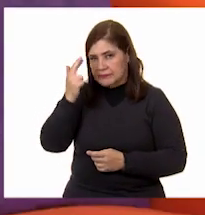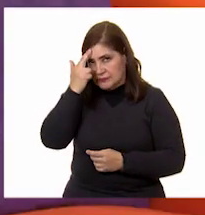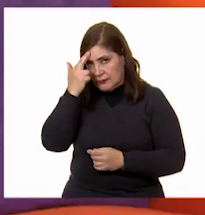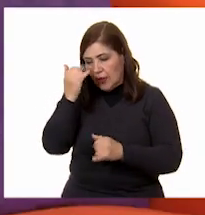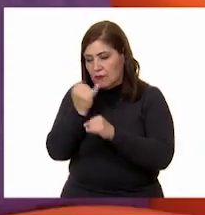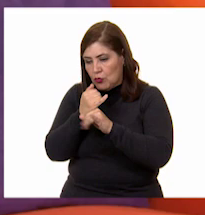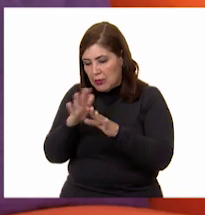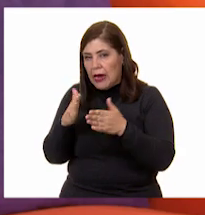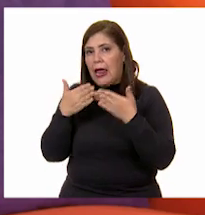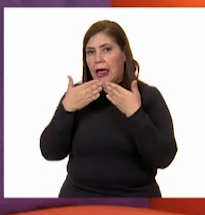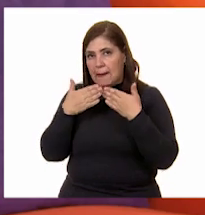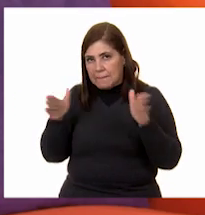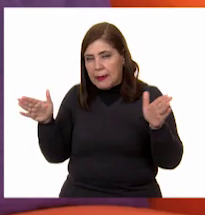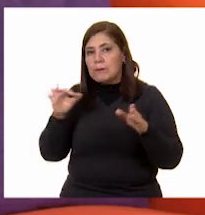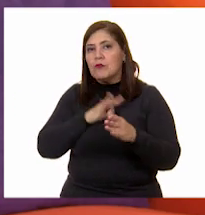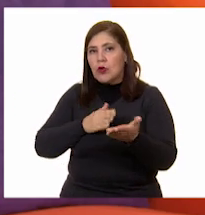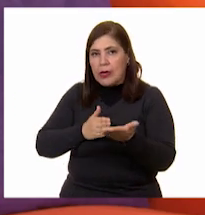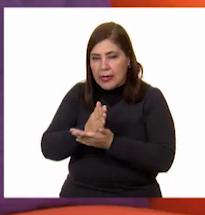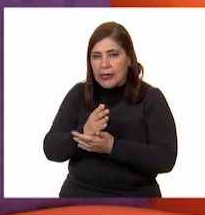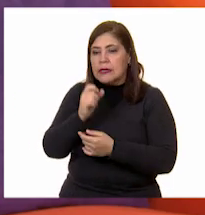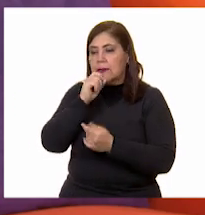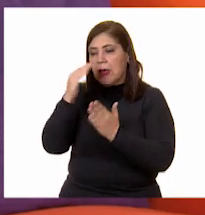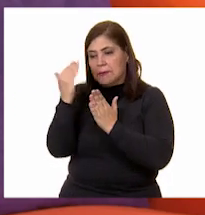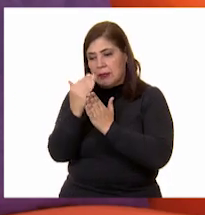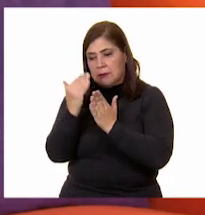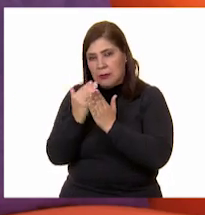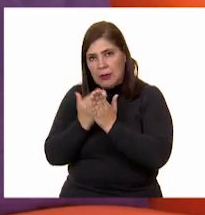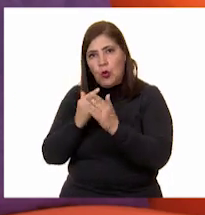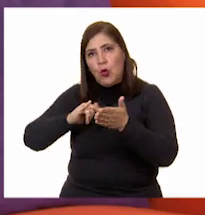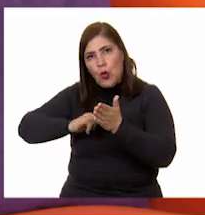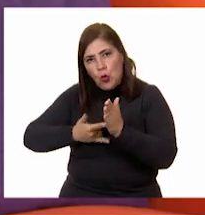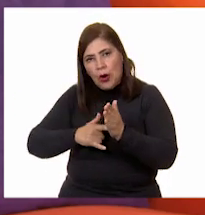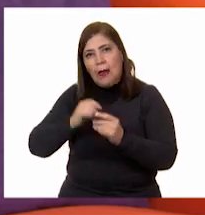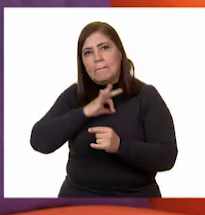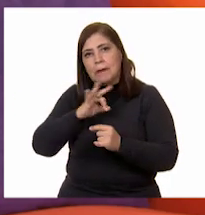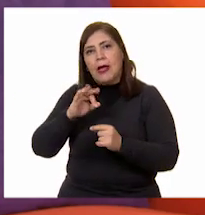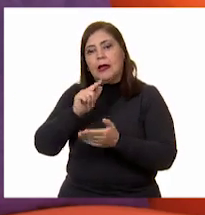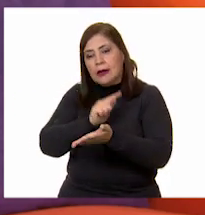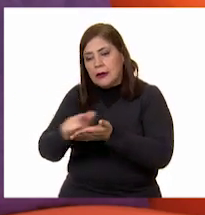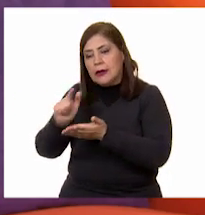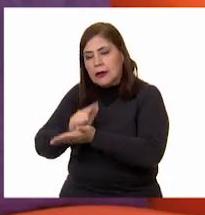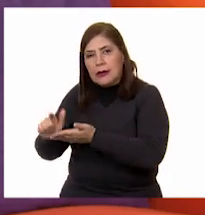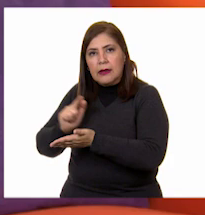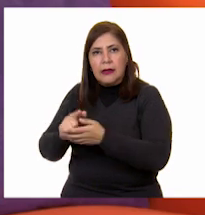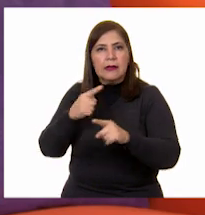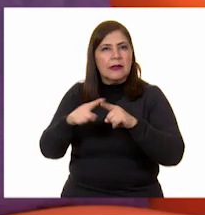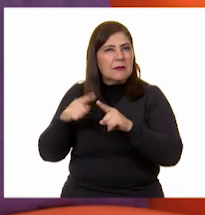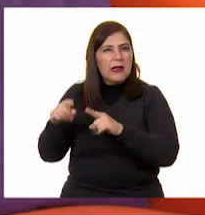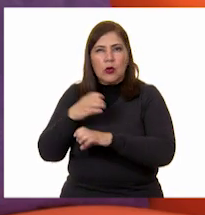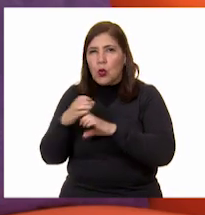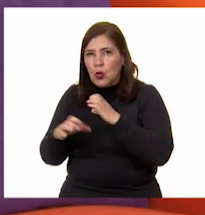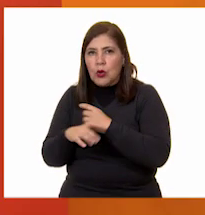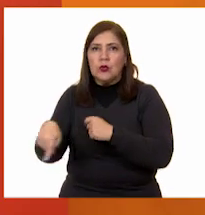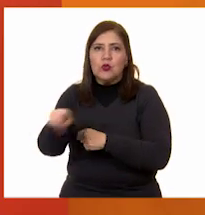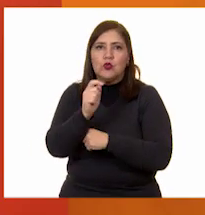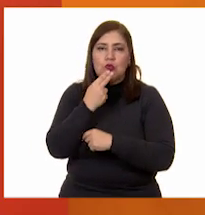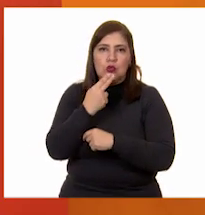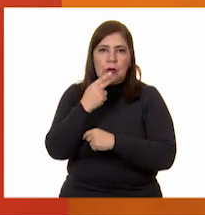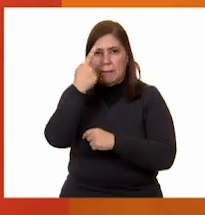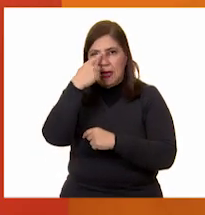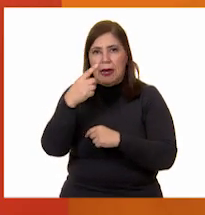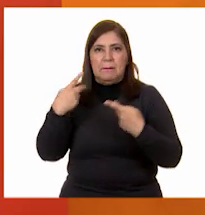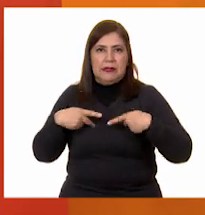información accesible, el establecimiento de rutinas y la limpieza constante de las ayudas y técnicas. Gwendolyn,